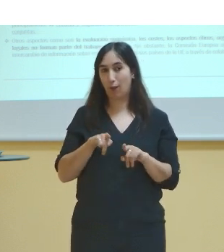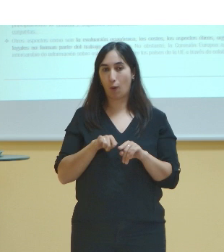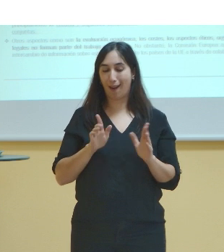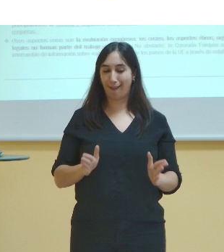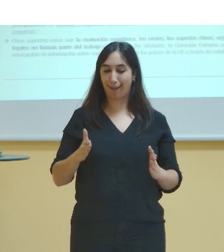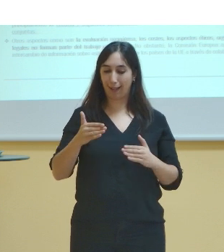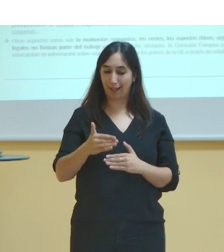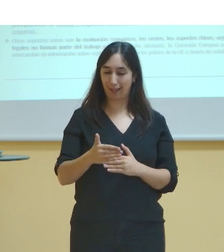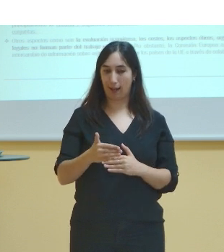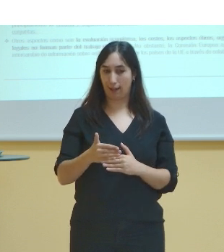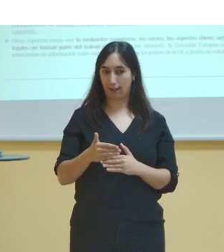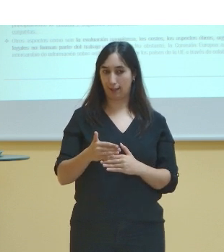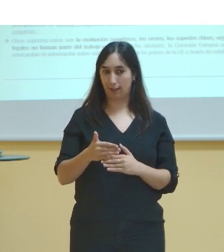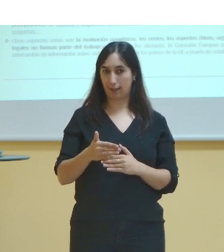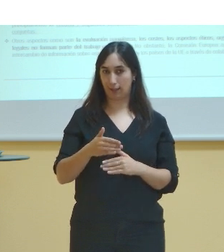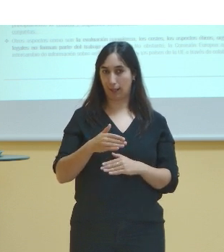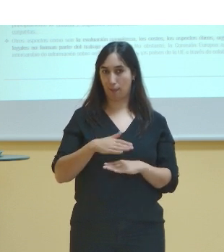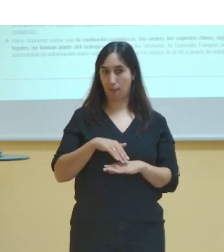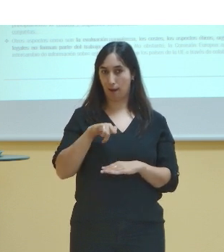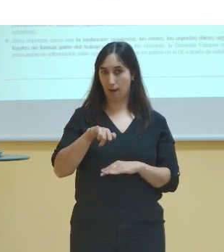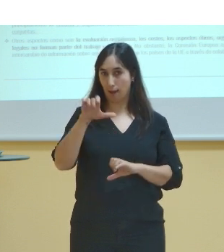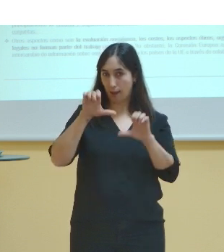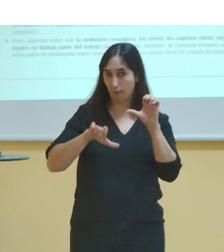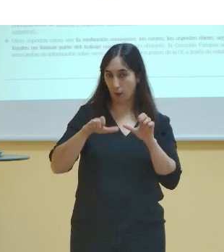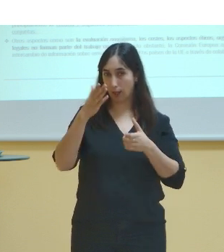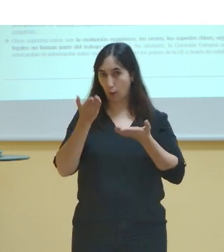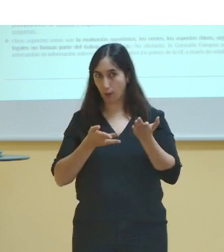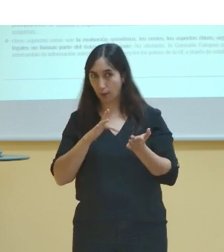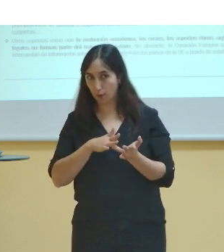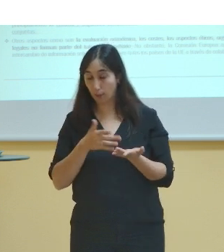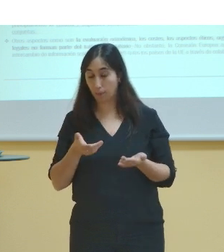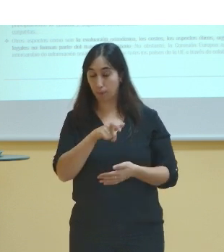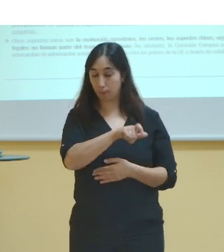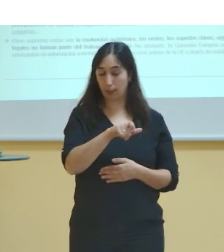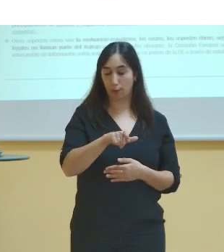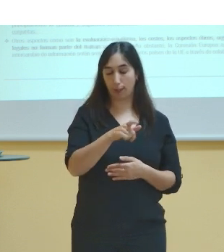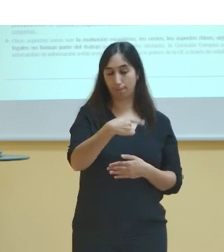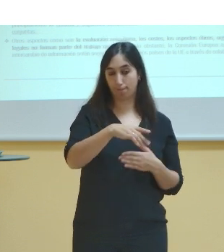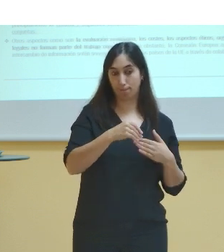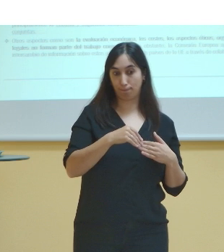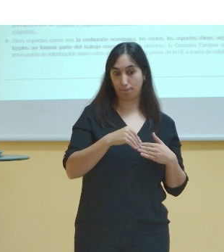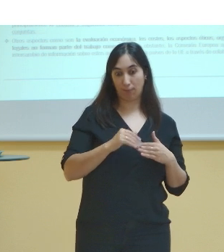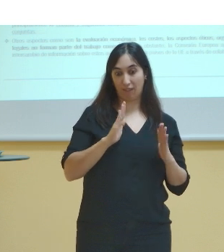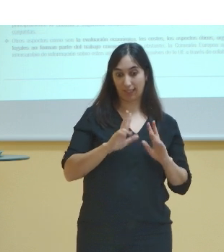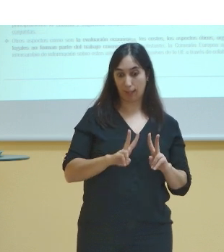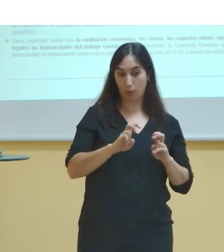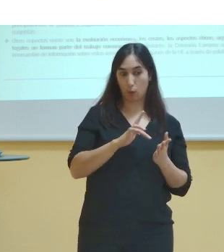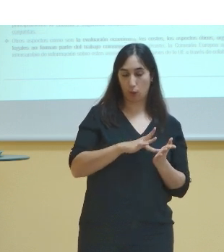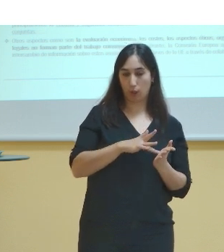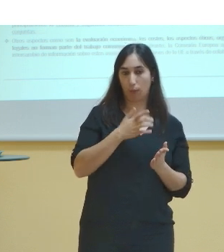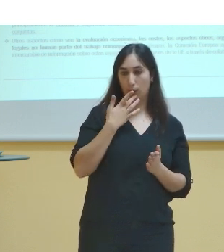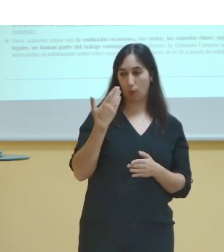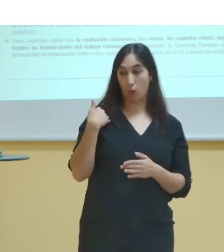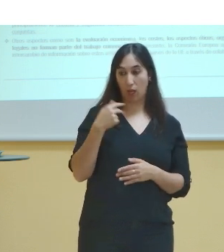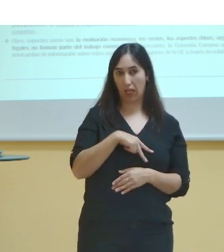en las cuales se producen evaluaciones, comparaciones, etcétera, y los pacientes están desde las fases previas. De hecho ha habido una llamada